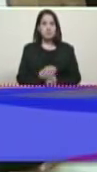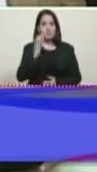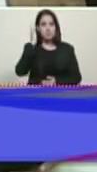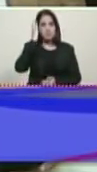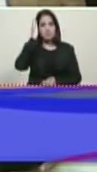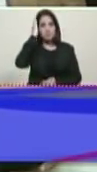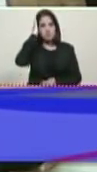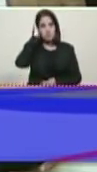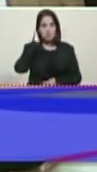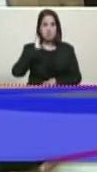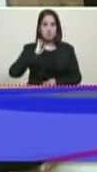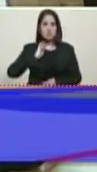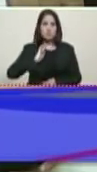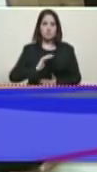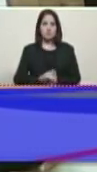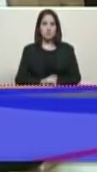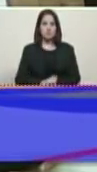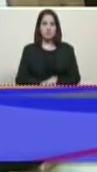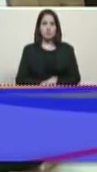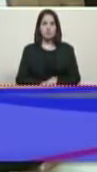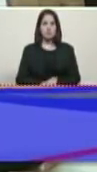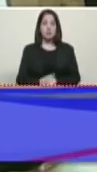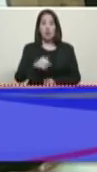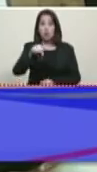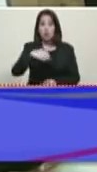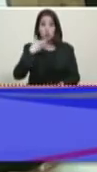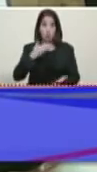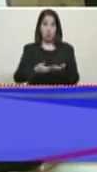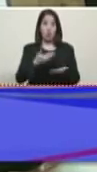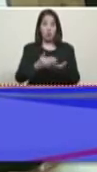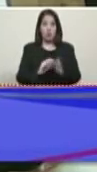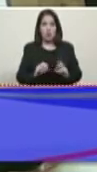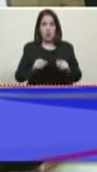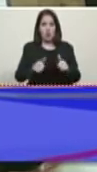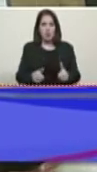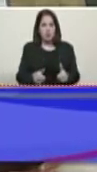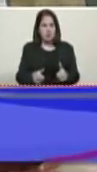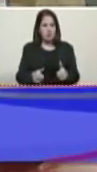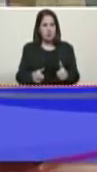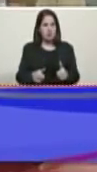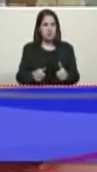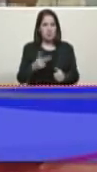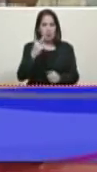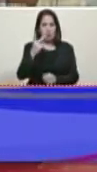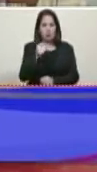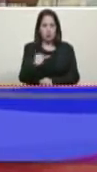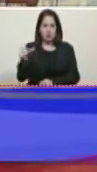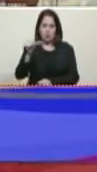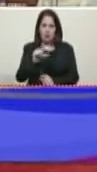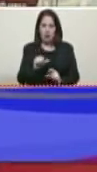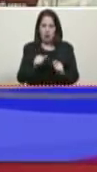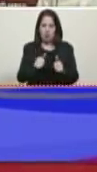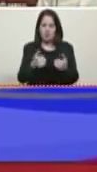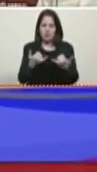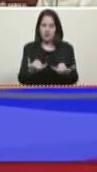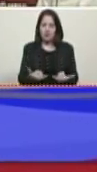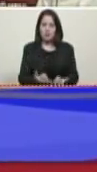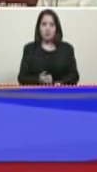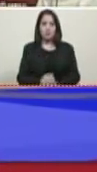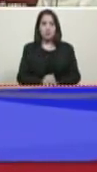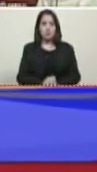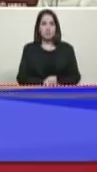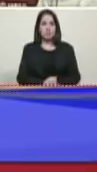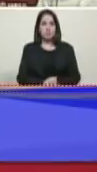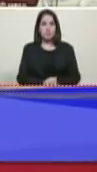planteando el arranque este plan en dos semanas en dos